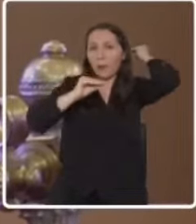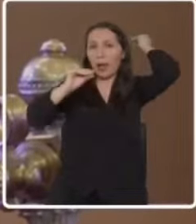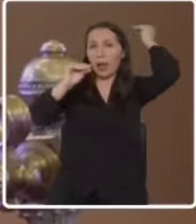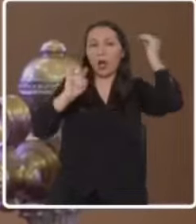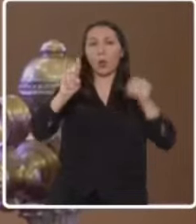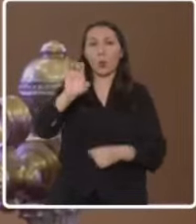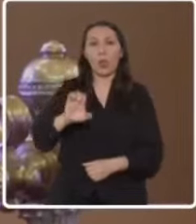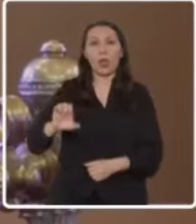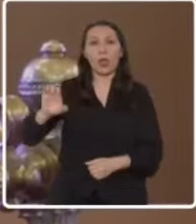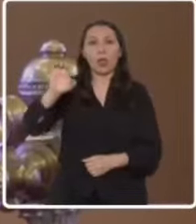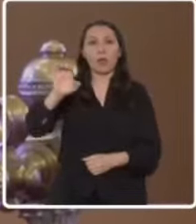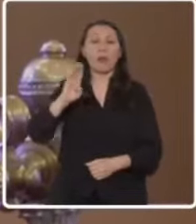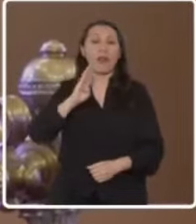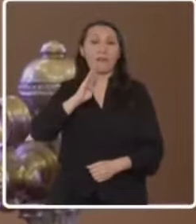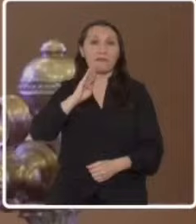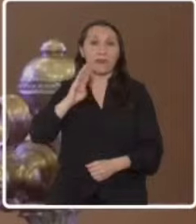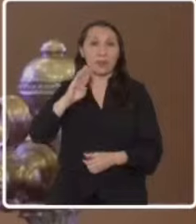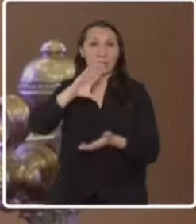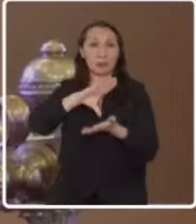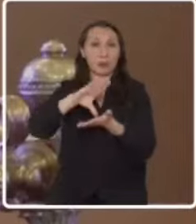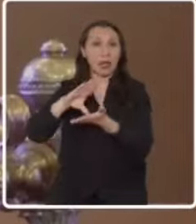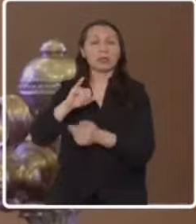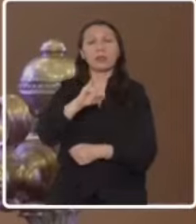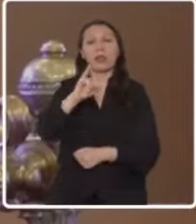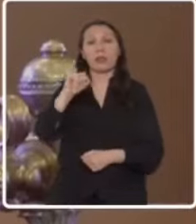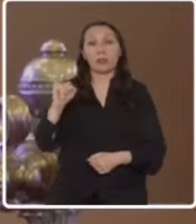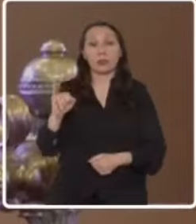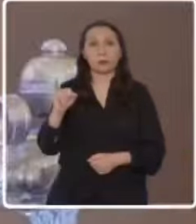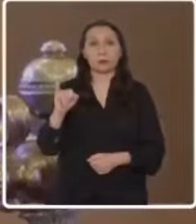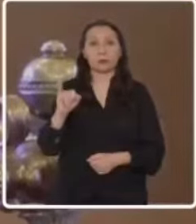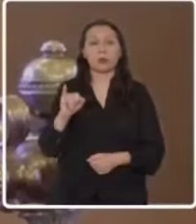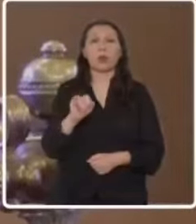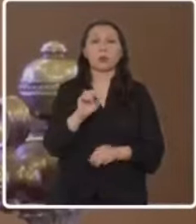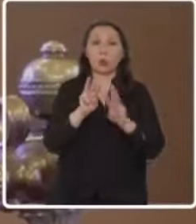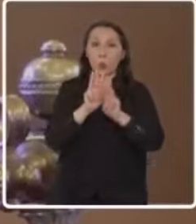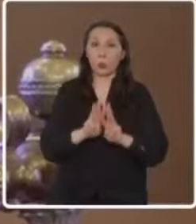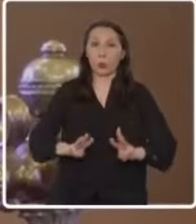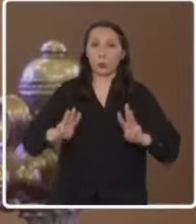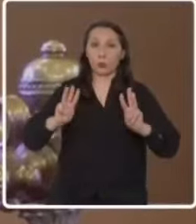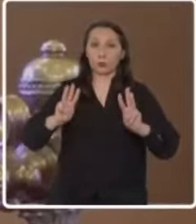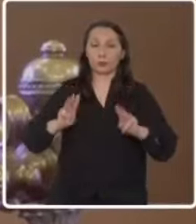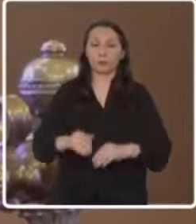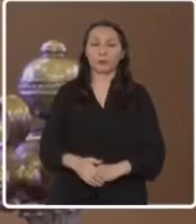la Unión Europea y Bélgica y luego en Naciones Unidas.